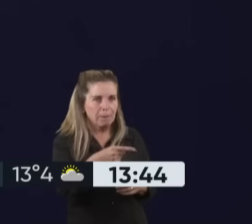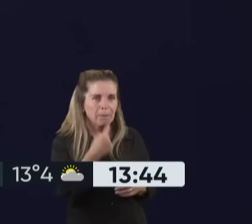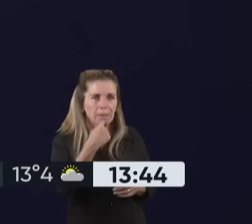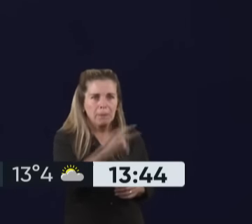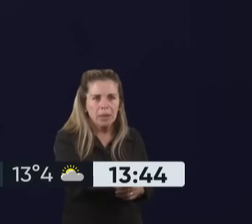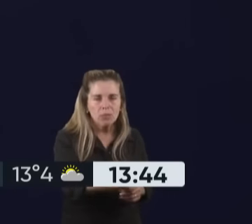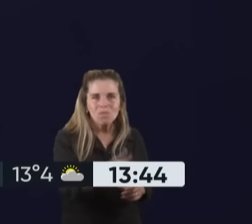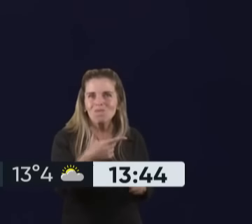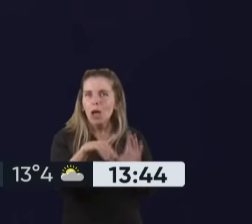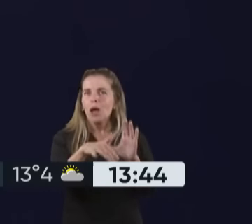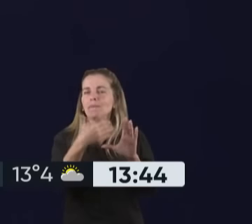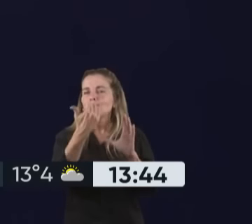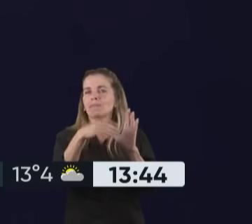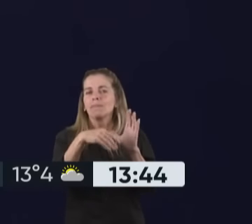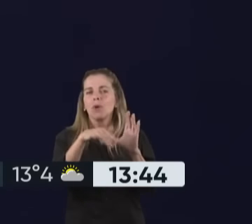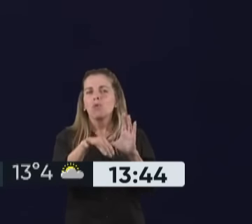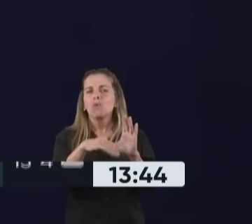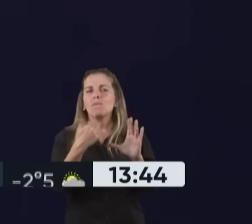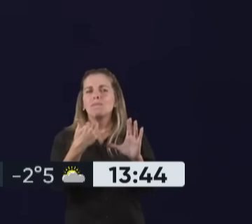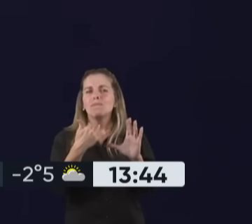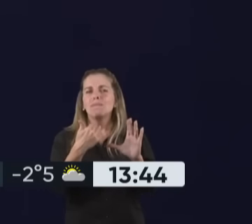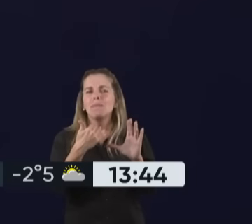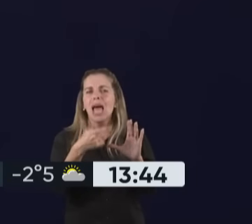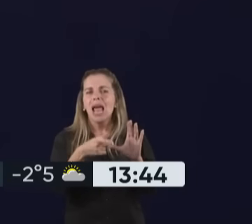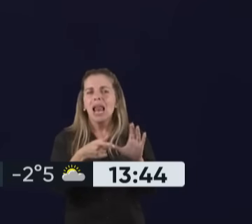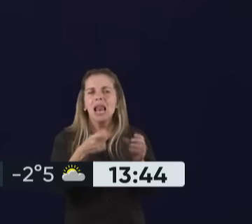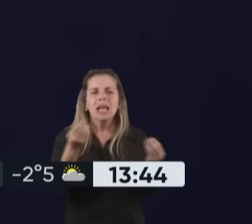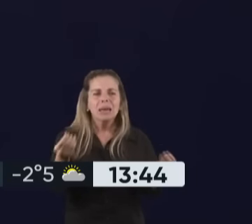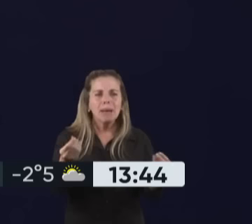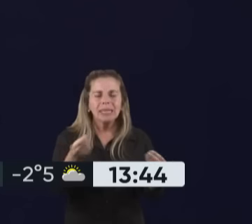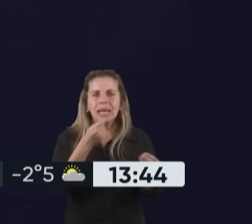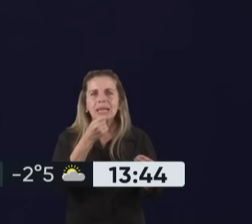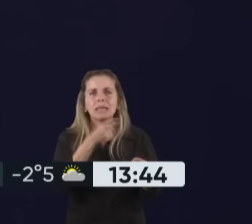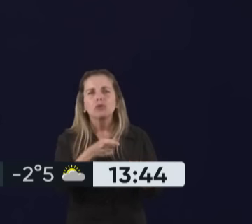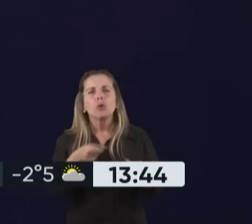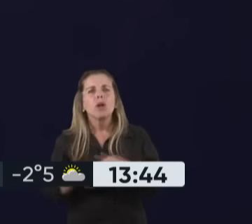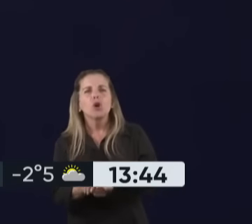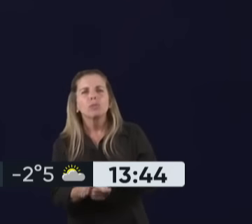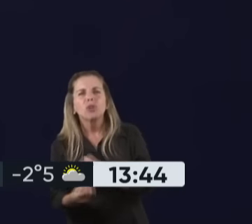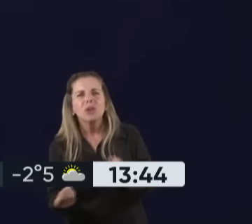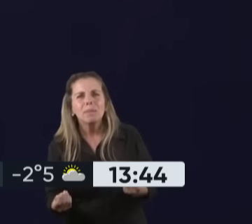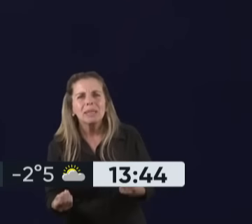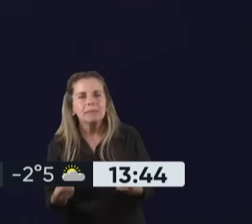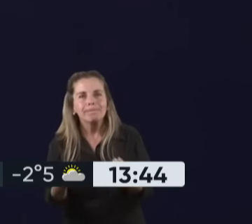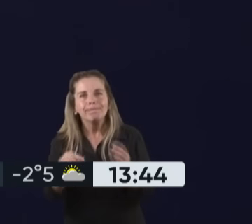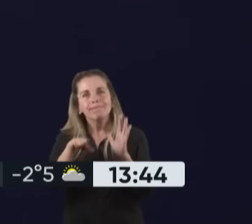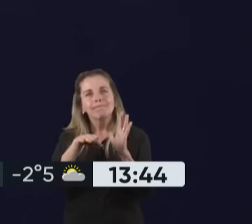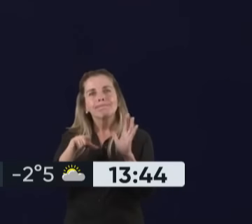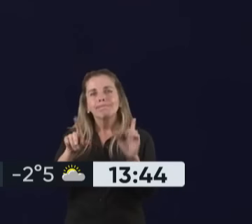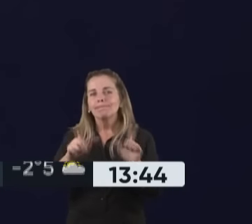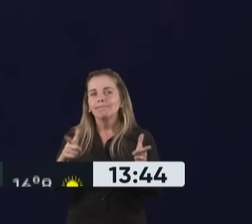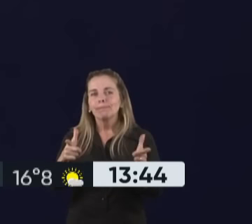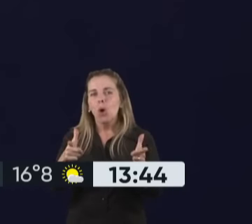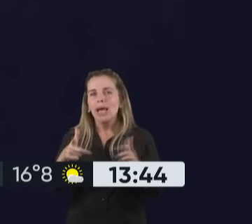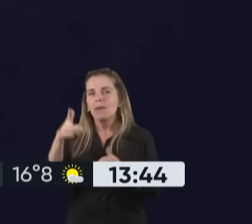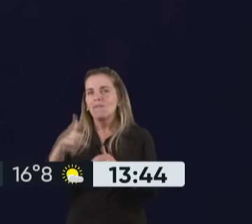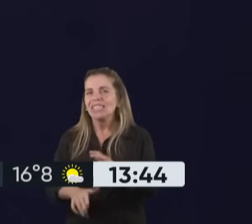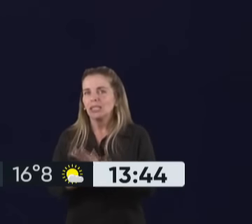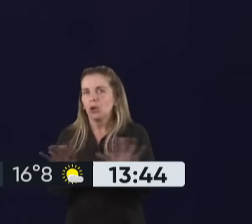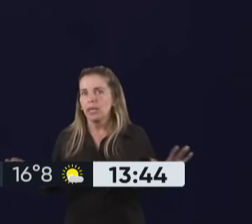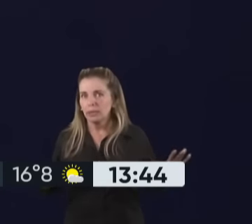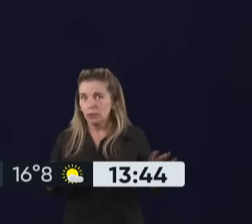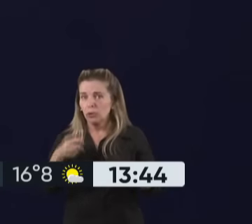No lo tengo. Sí. ¿Está en la imprescriptibilidad del delito de corrupción? No. No, o sea, se agravan